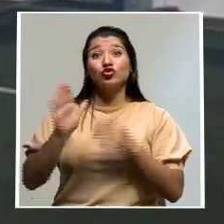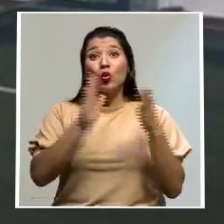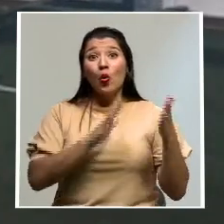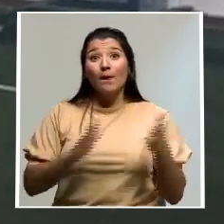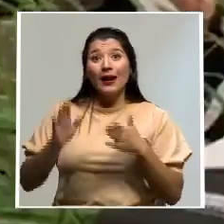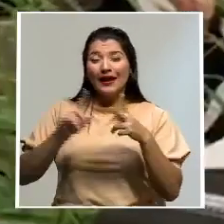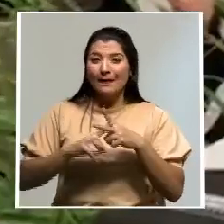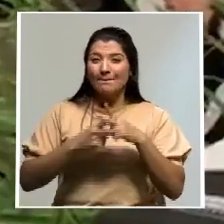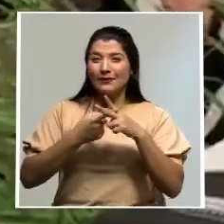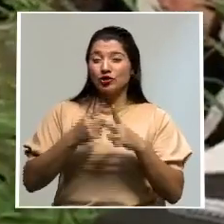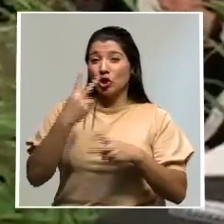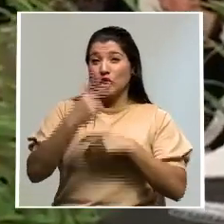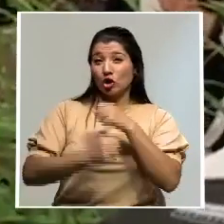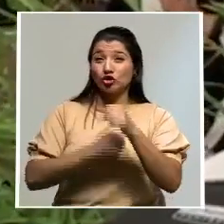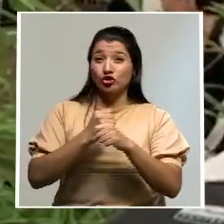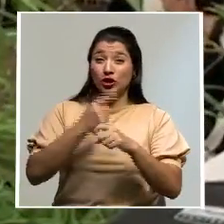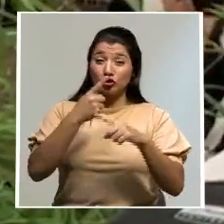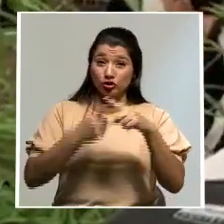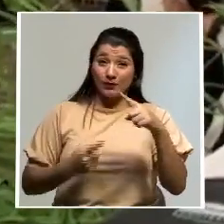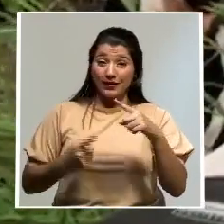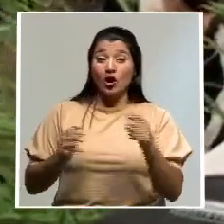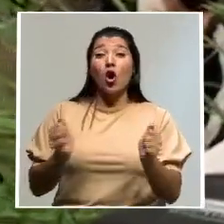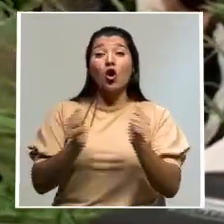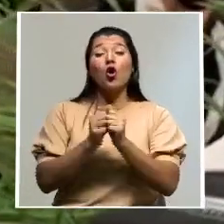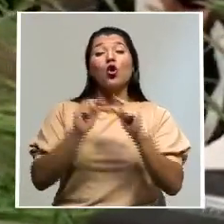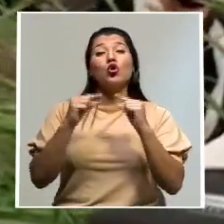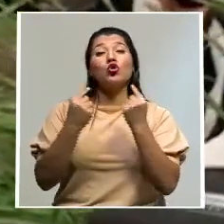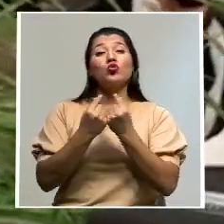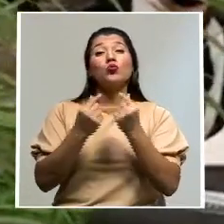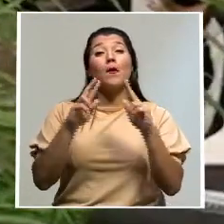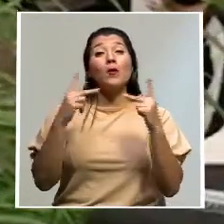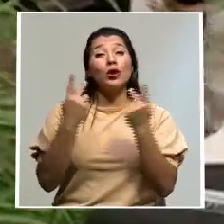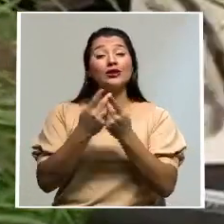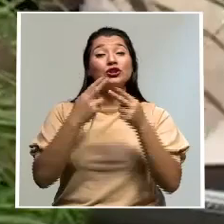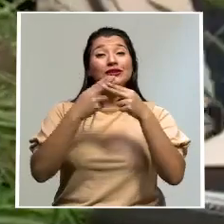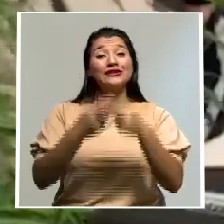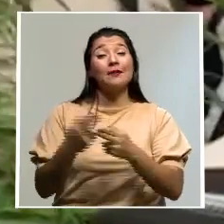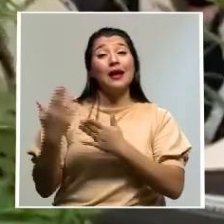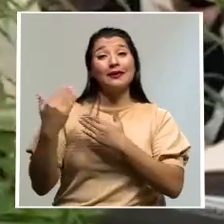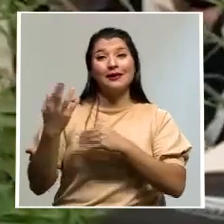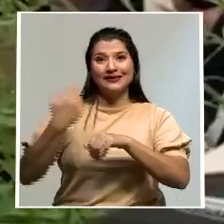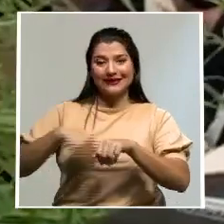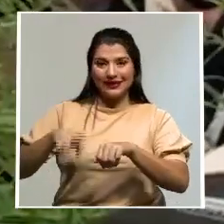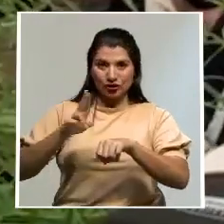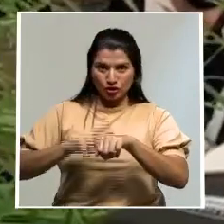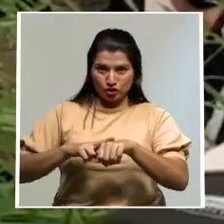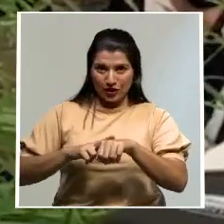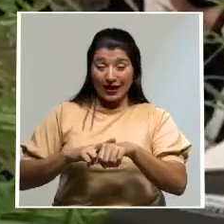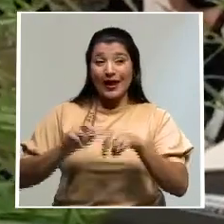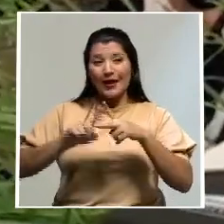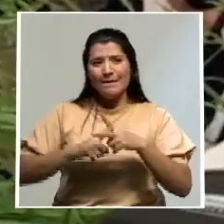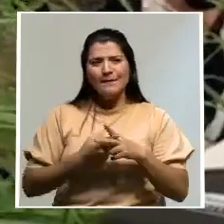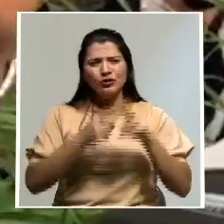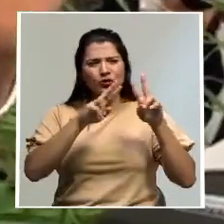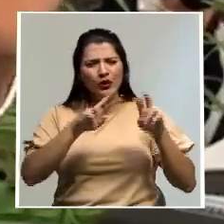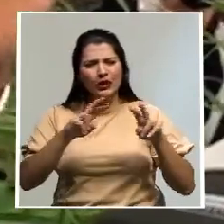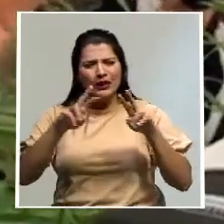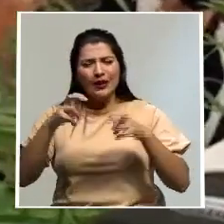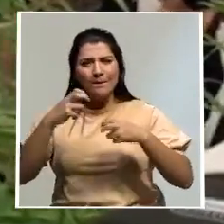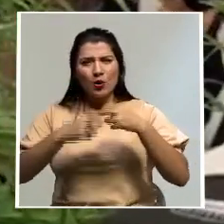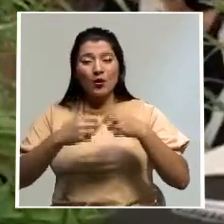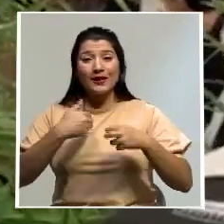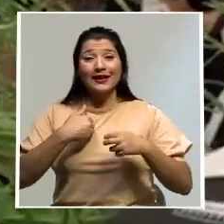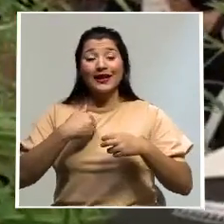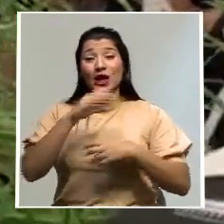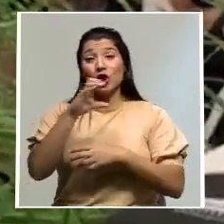años y medio, desde el movimiento Esperanza Nacional, que estudió los problemas del país desde 22 comisiones.